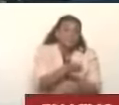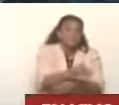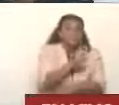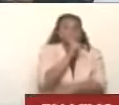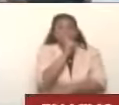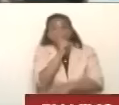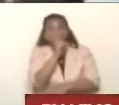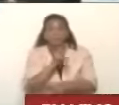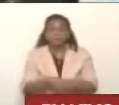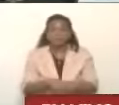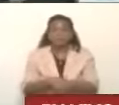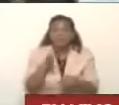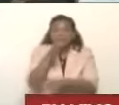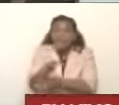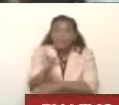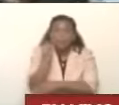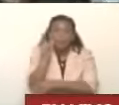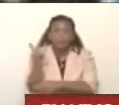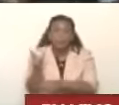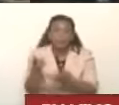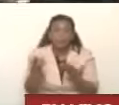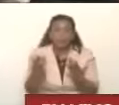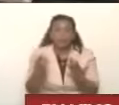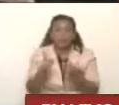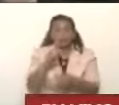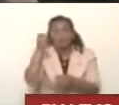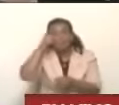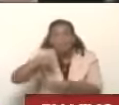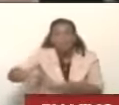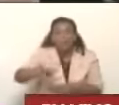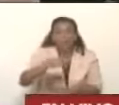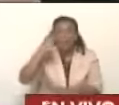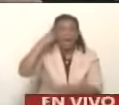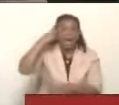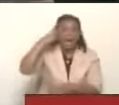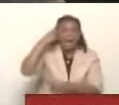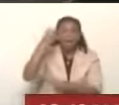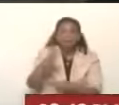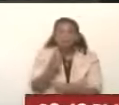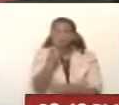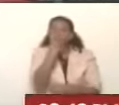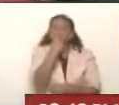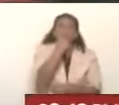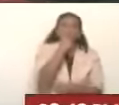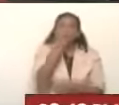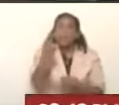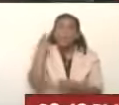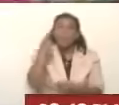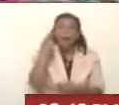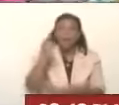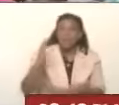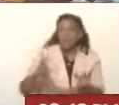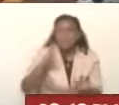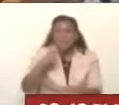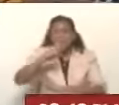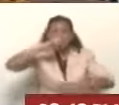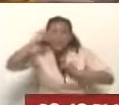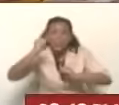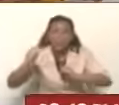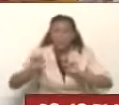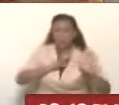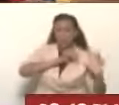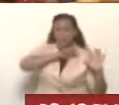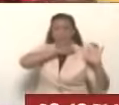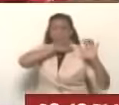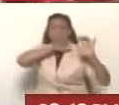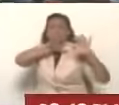Y además, yendo en sorpresa, el pueblo olfatea, se lanza a las calles y miles me reciben con